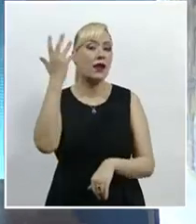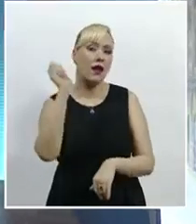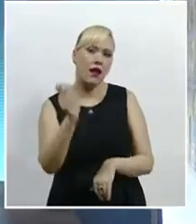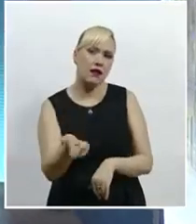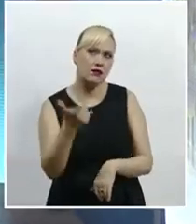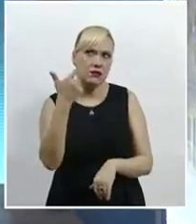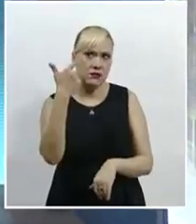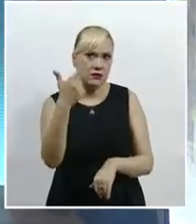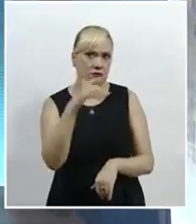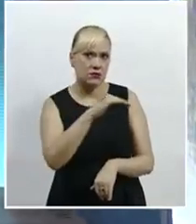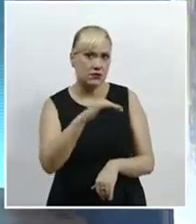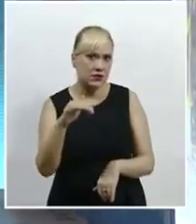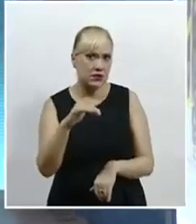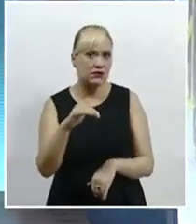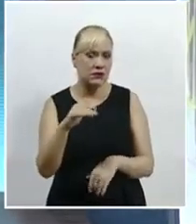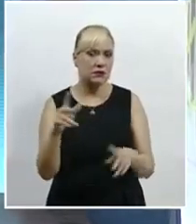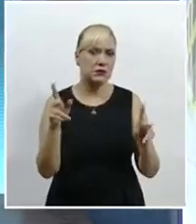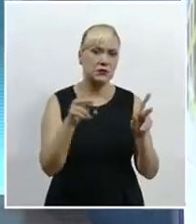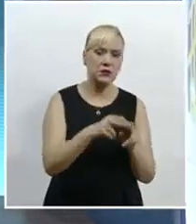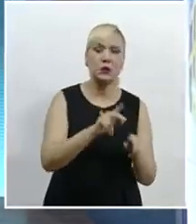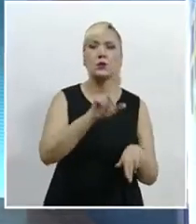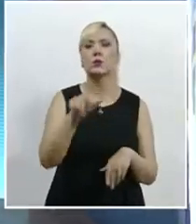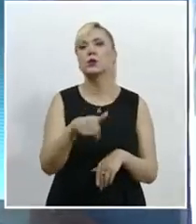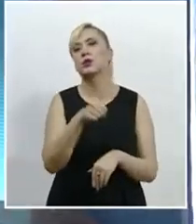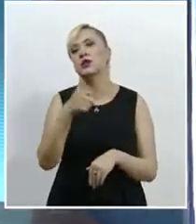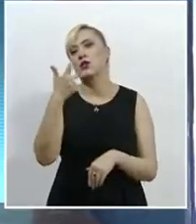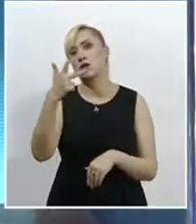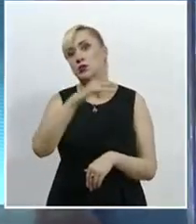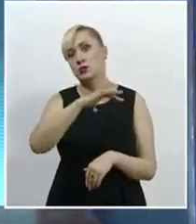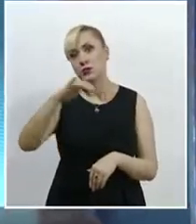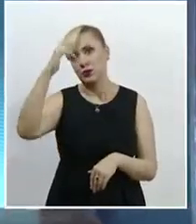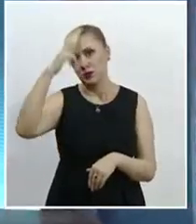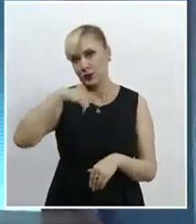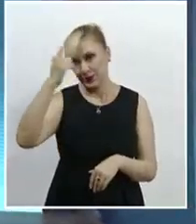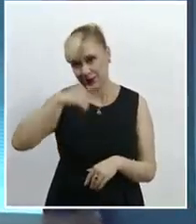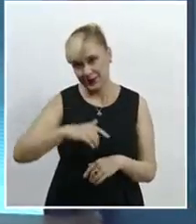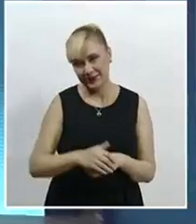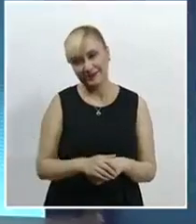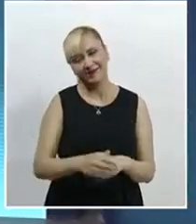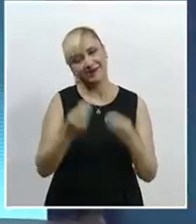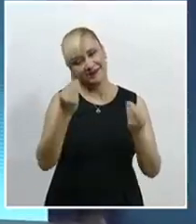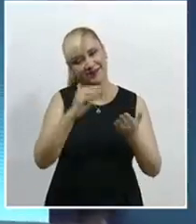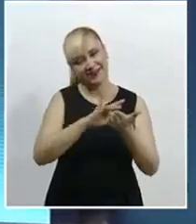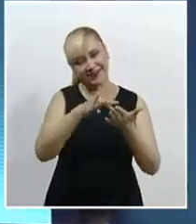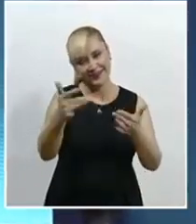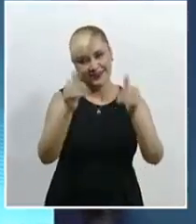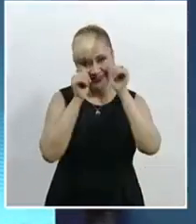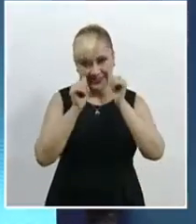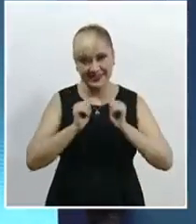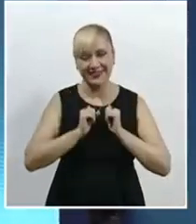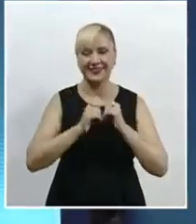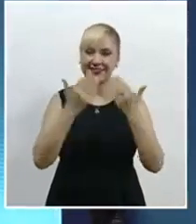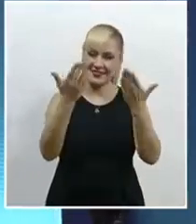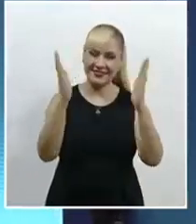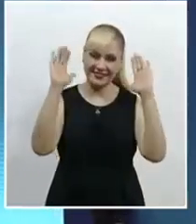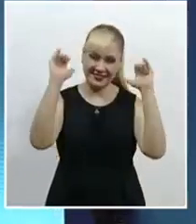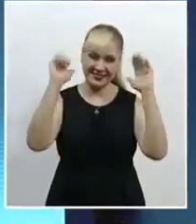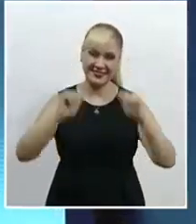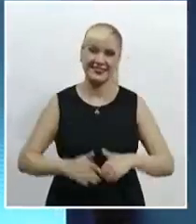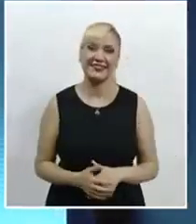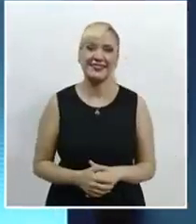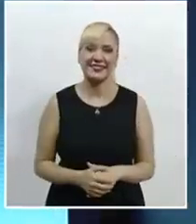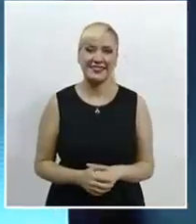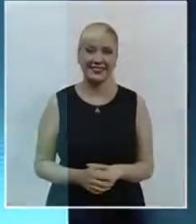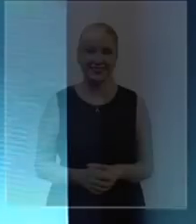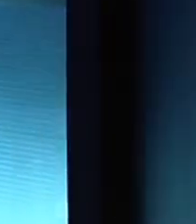avance informativo y a las 20:30 horas el noticiero nocturno. Soy Laura Murillo, muchas gracias por su atención. Hasta pronto.